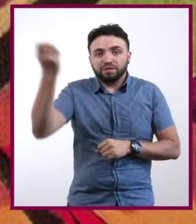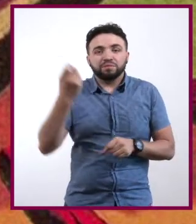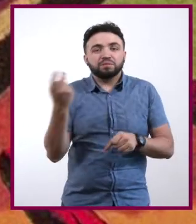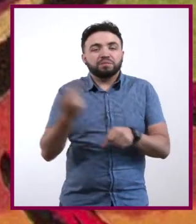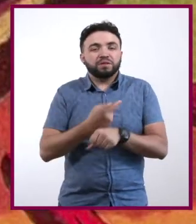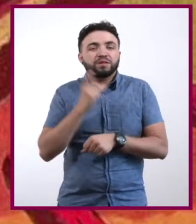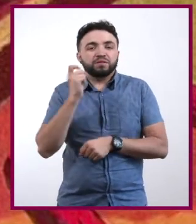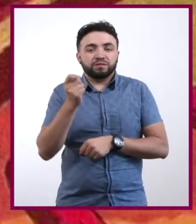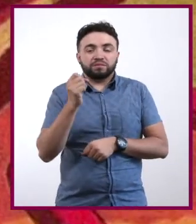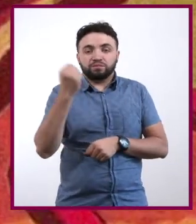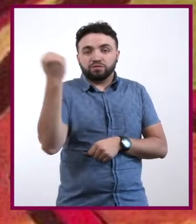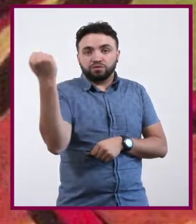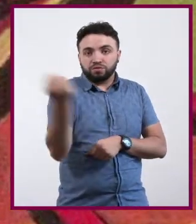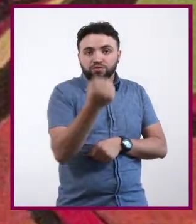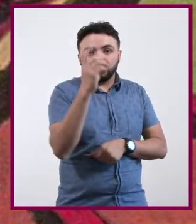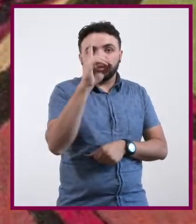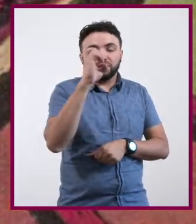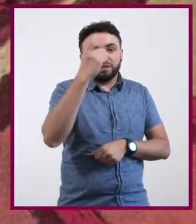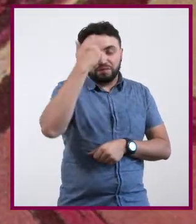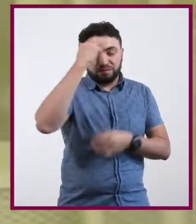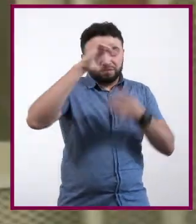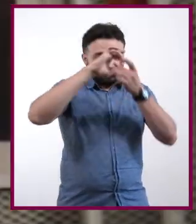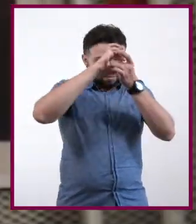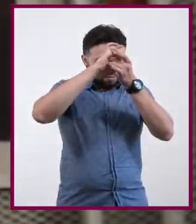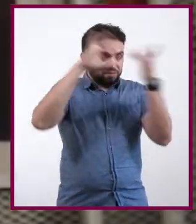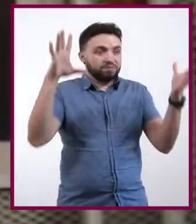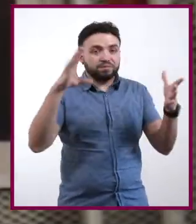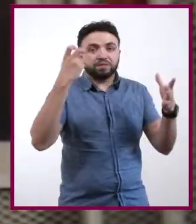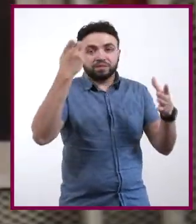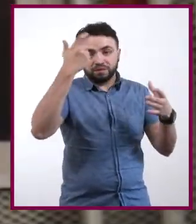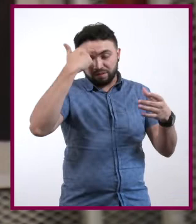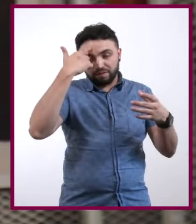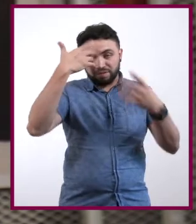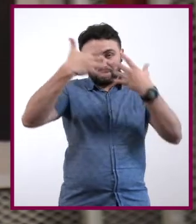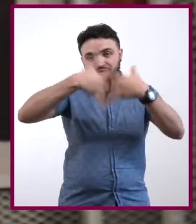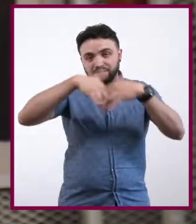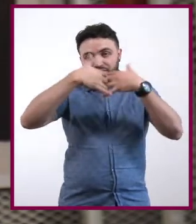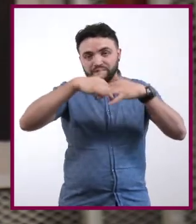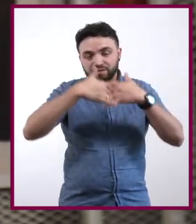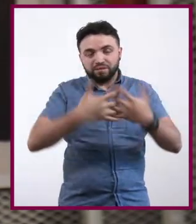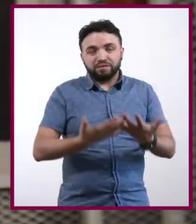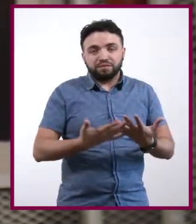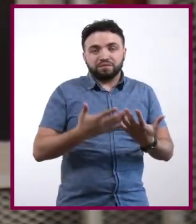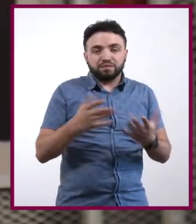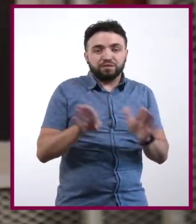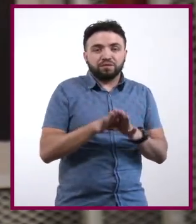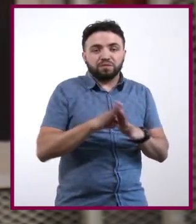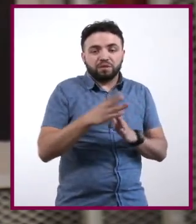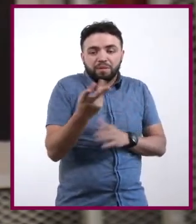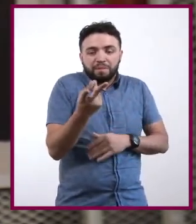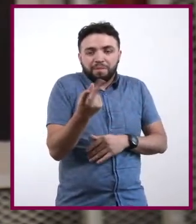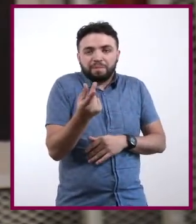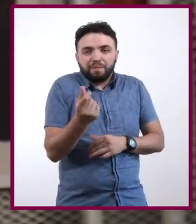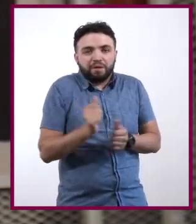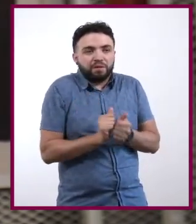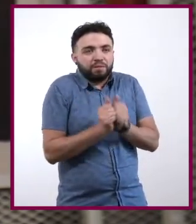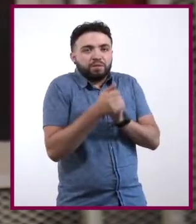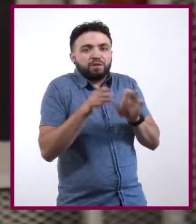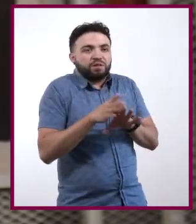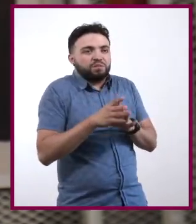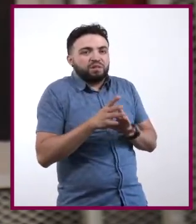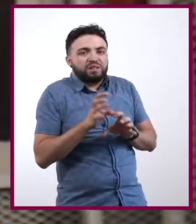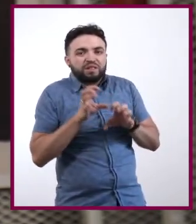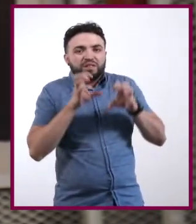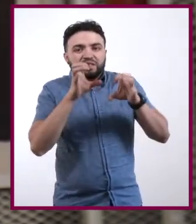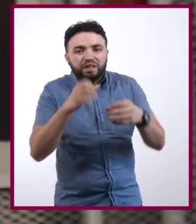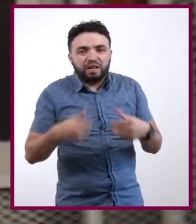suerte de irracionalidad que radica en ese momento en unos perros llenos de rabia,